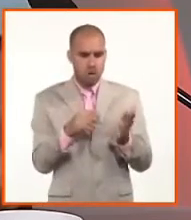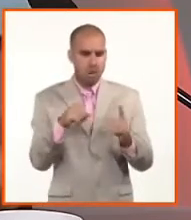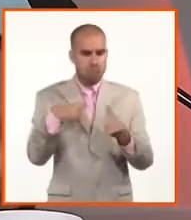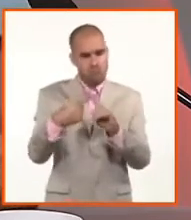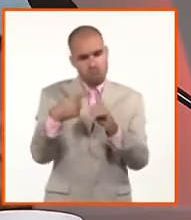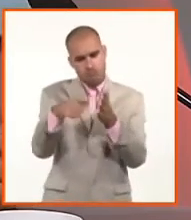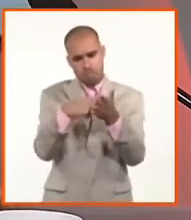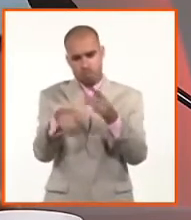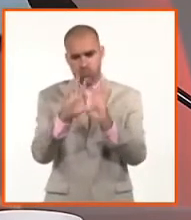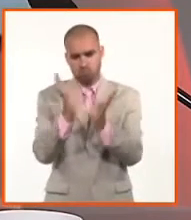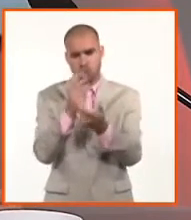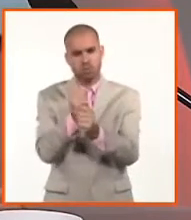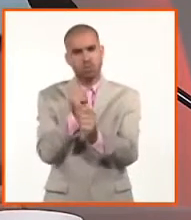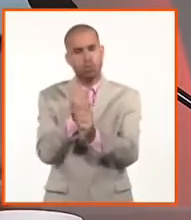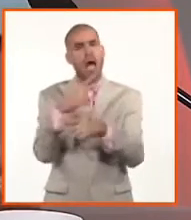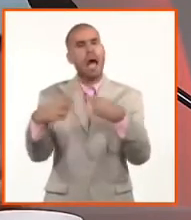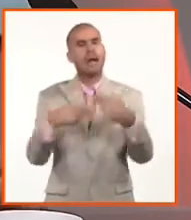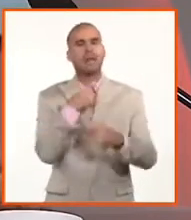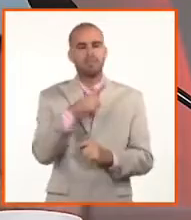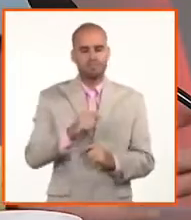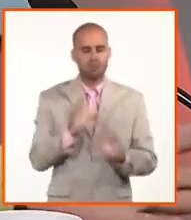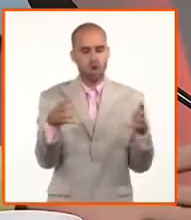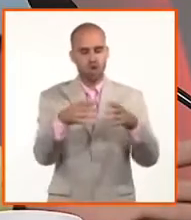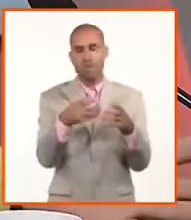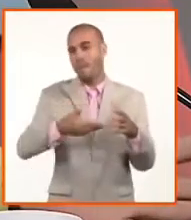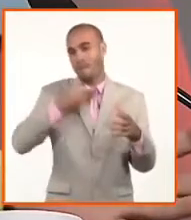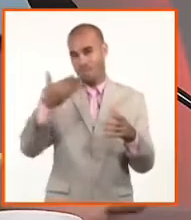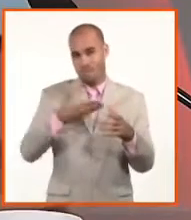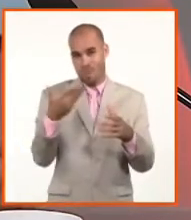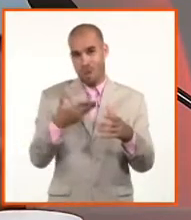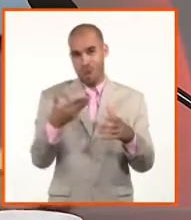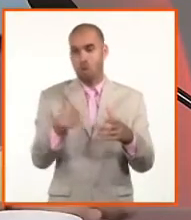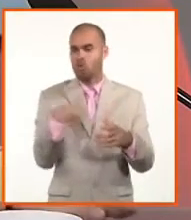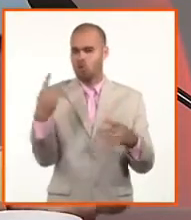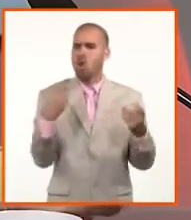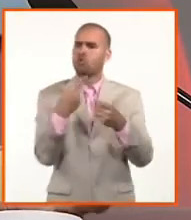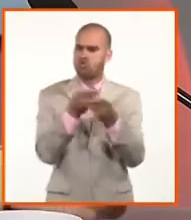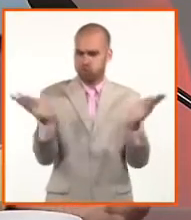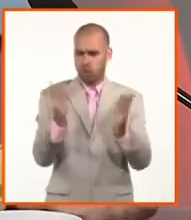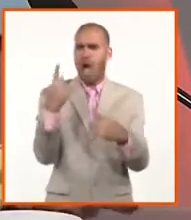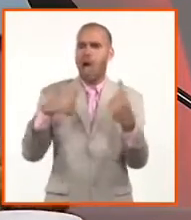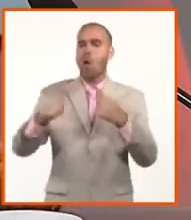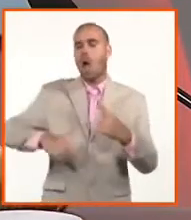estuvimos haciendo con un grupo de poemas que le dimos a artistas visuales y que a partir